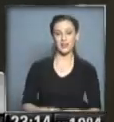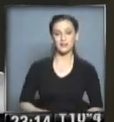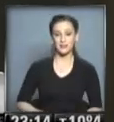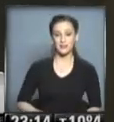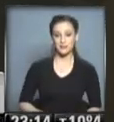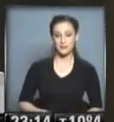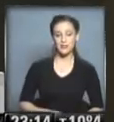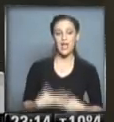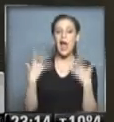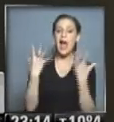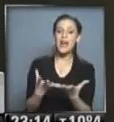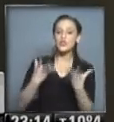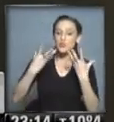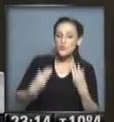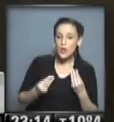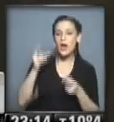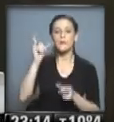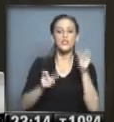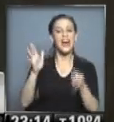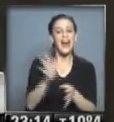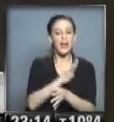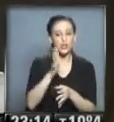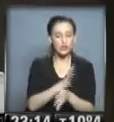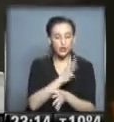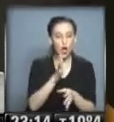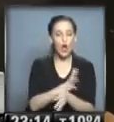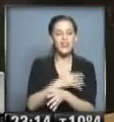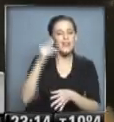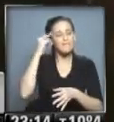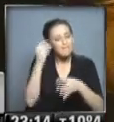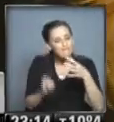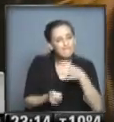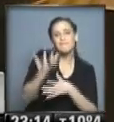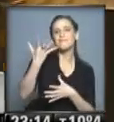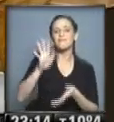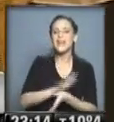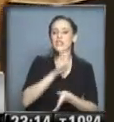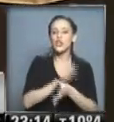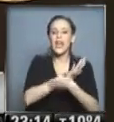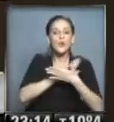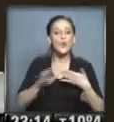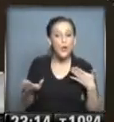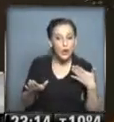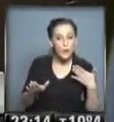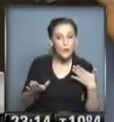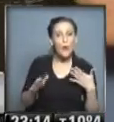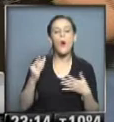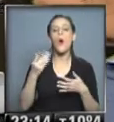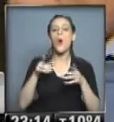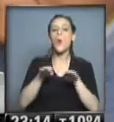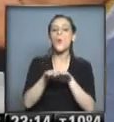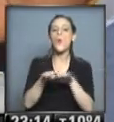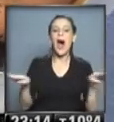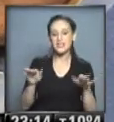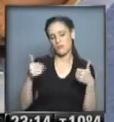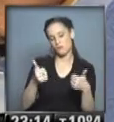y que nos da la posibilidad a los actores de crear un personaje pero que tiene las bases en un muy